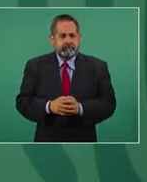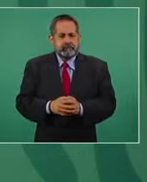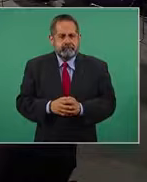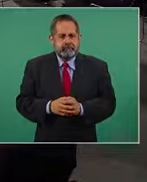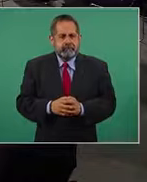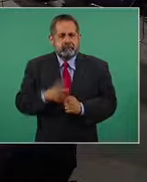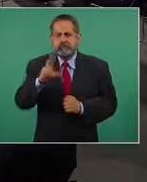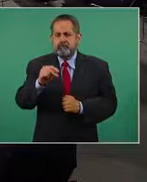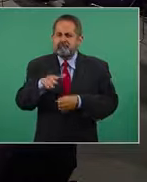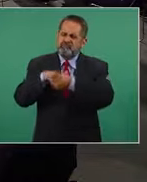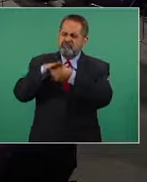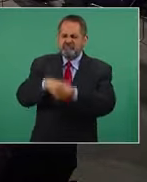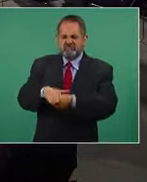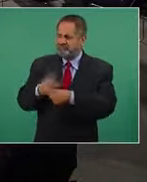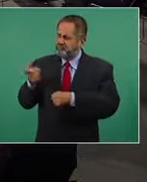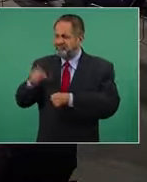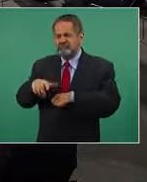con el uso de la fuerza.